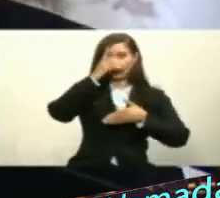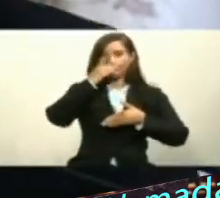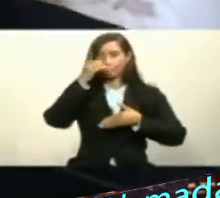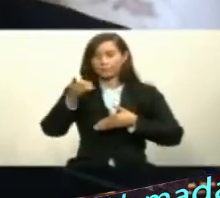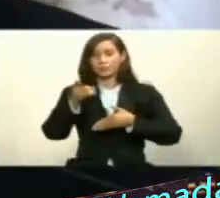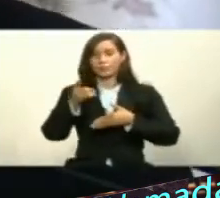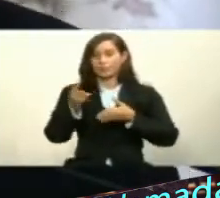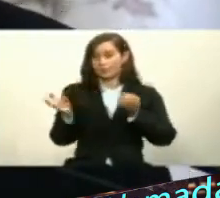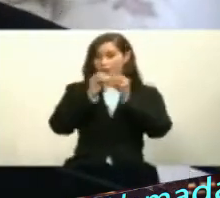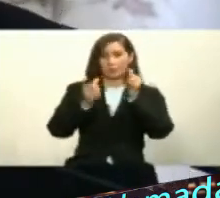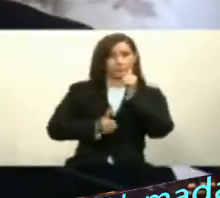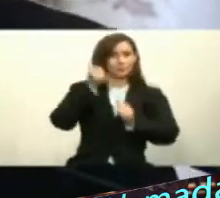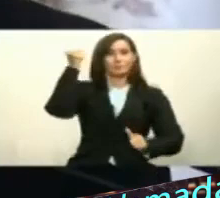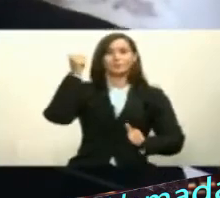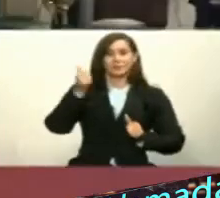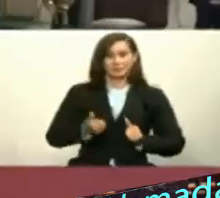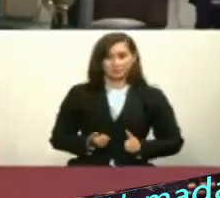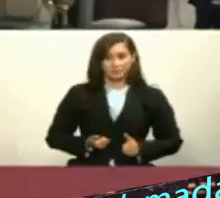este certamen.